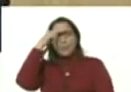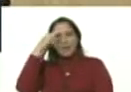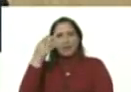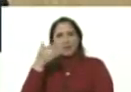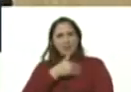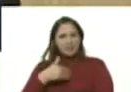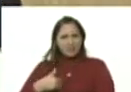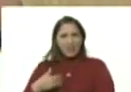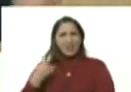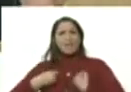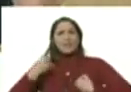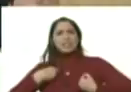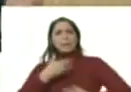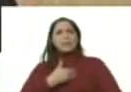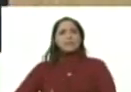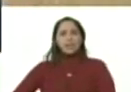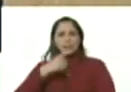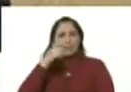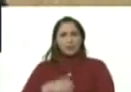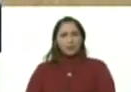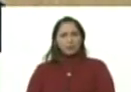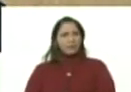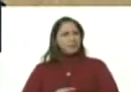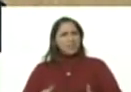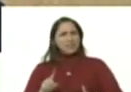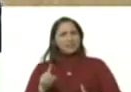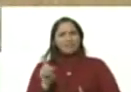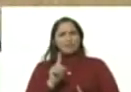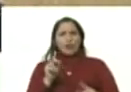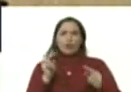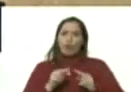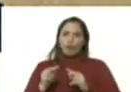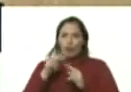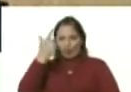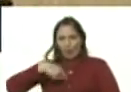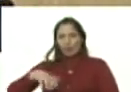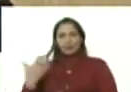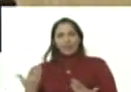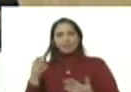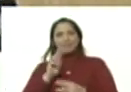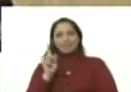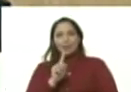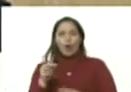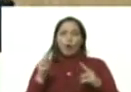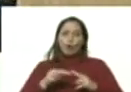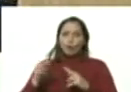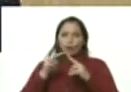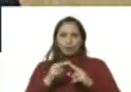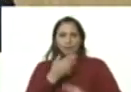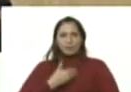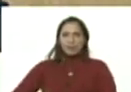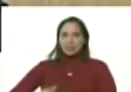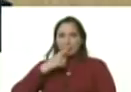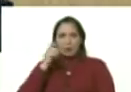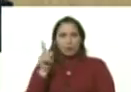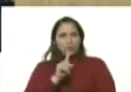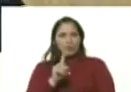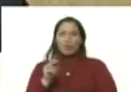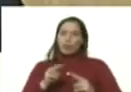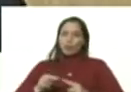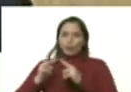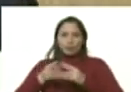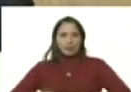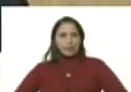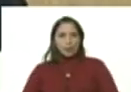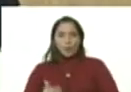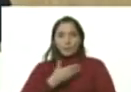afectar al presidente Maduro, pero insisto, es que no nos conocen, ni conocen al presidente Maduro, ni a su hijo, ni el valor que tienen.